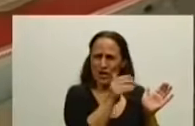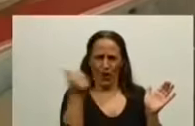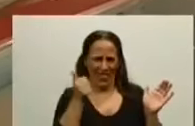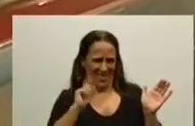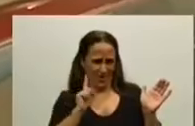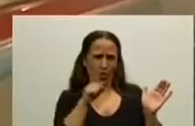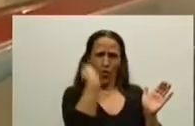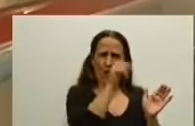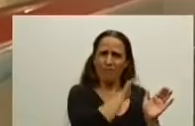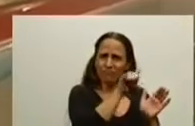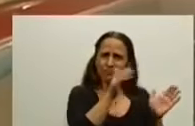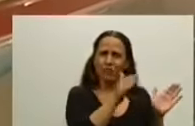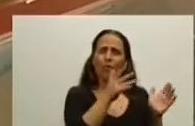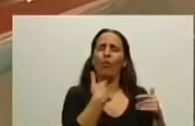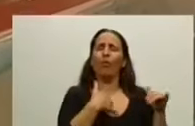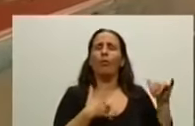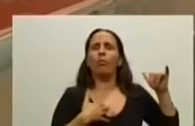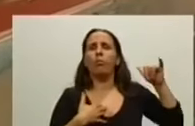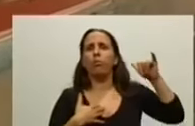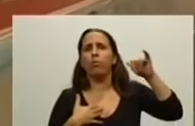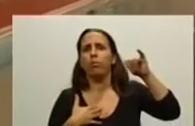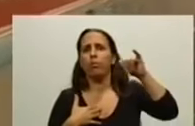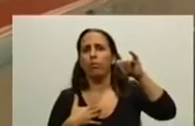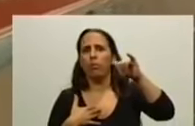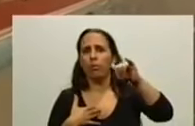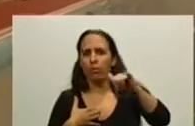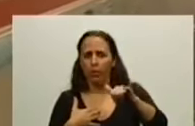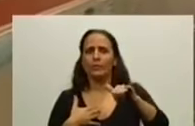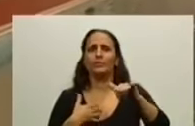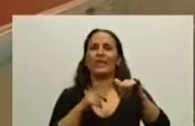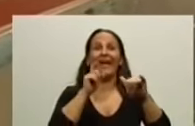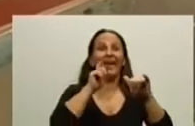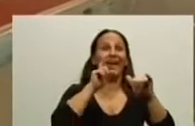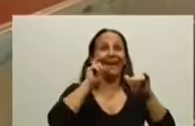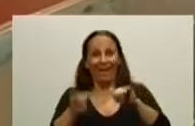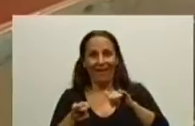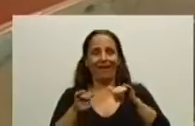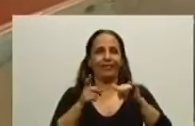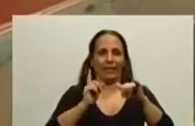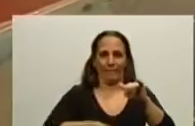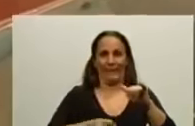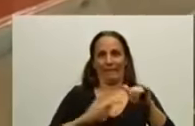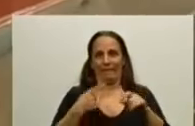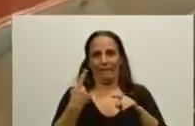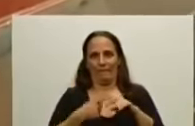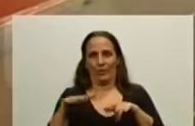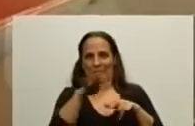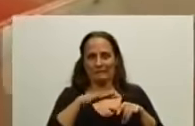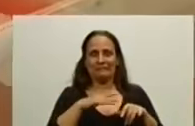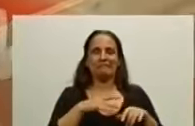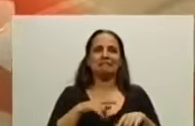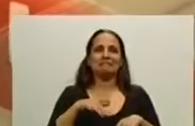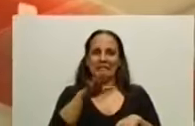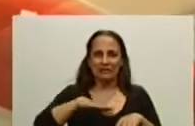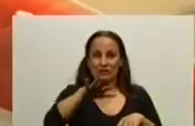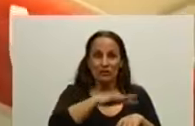voló, y sí, violó también porque no podía hacer, pero hay violaciones que están muy bien hechas, esta